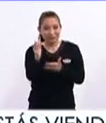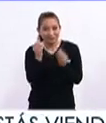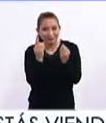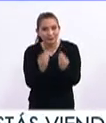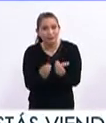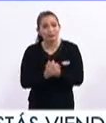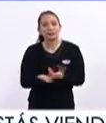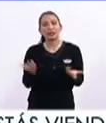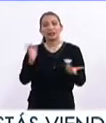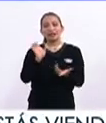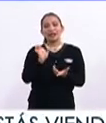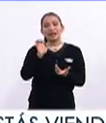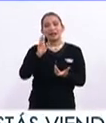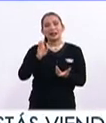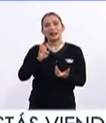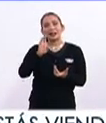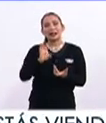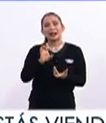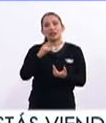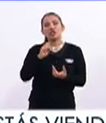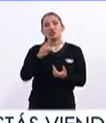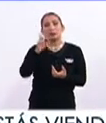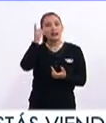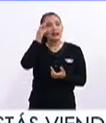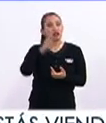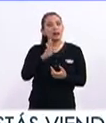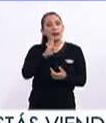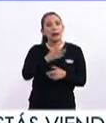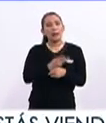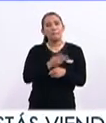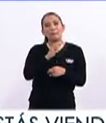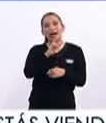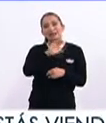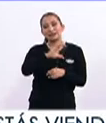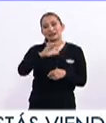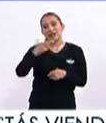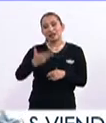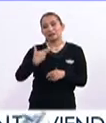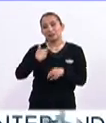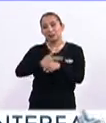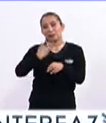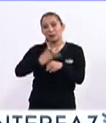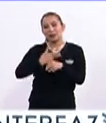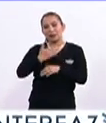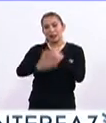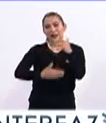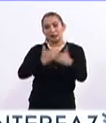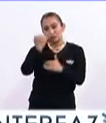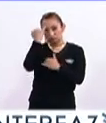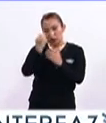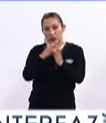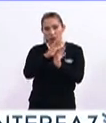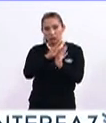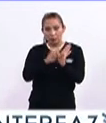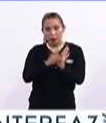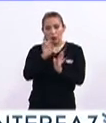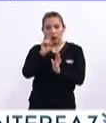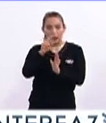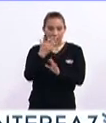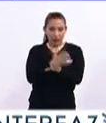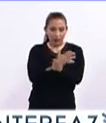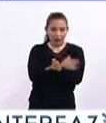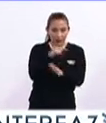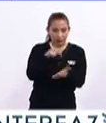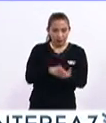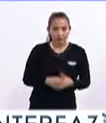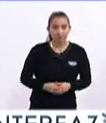Muchísimas gracias, Enrique Ricardo Buzo Casanova, subdirector de Bachillerato y Licenciatura de la Coordinación de Desarrollo Educativo e Innovación Curricular de la UNAM, por habernos